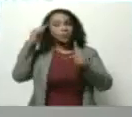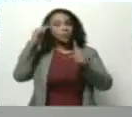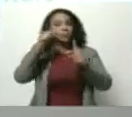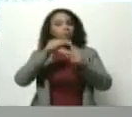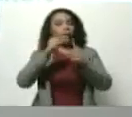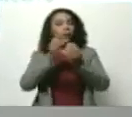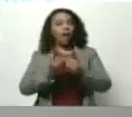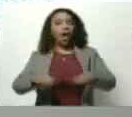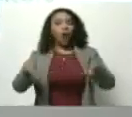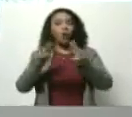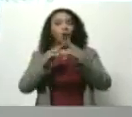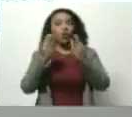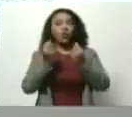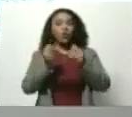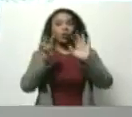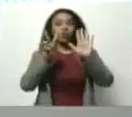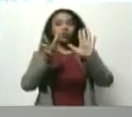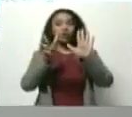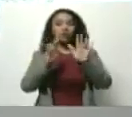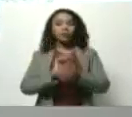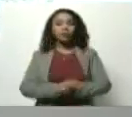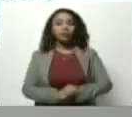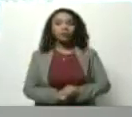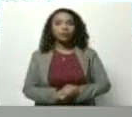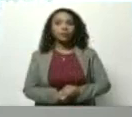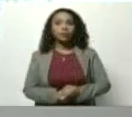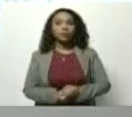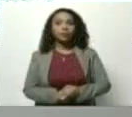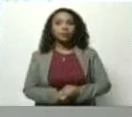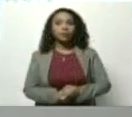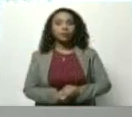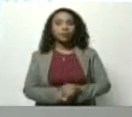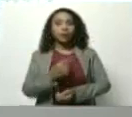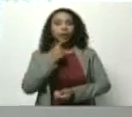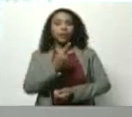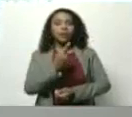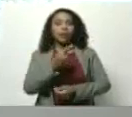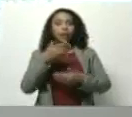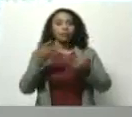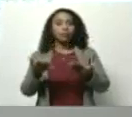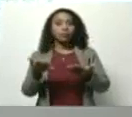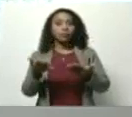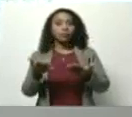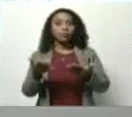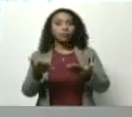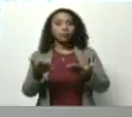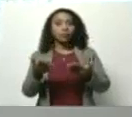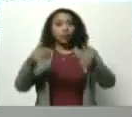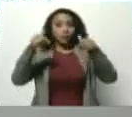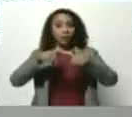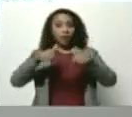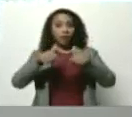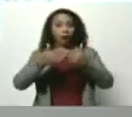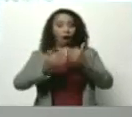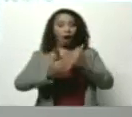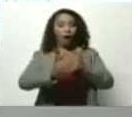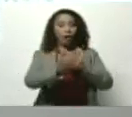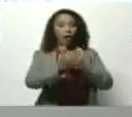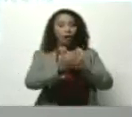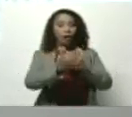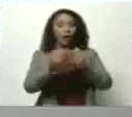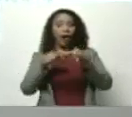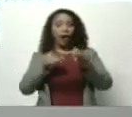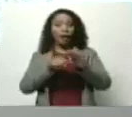naciones unidas la número 7 dice que de aquí en adelante el